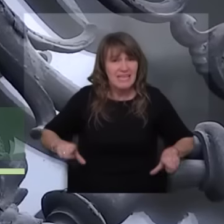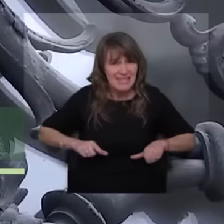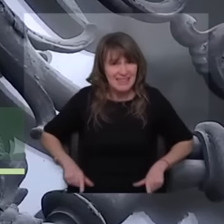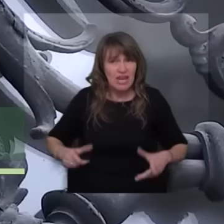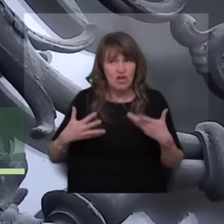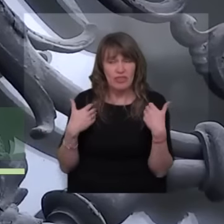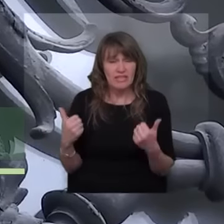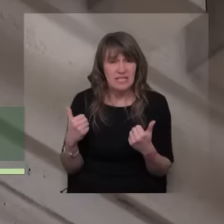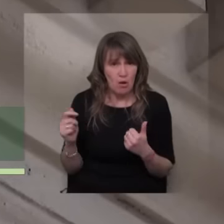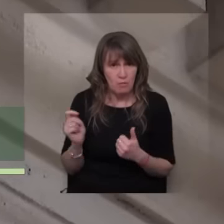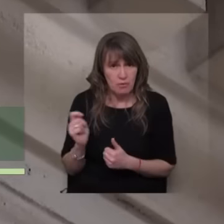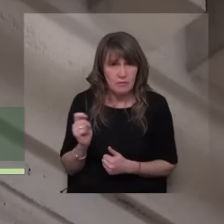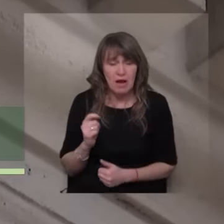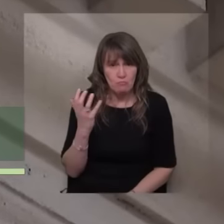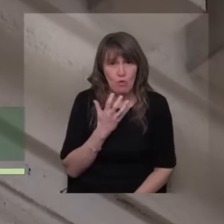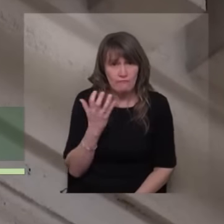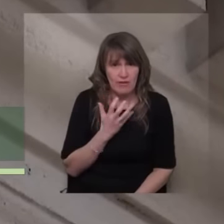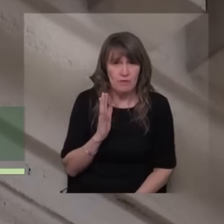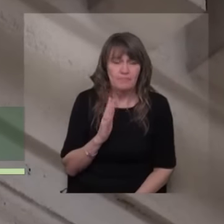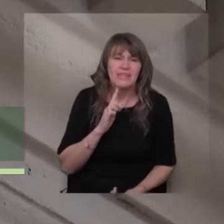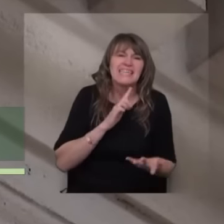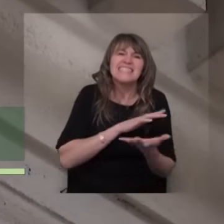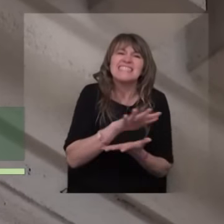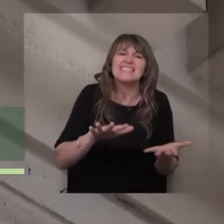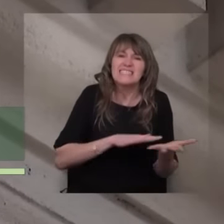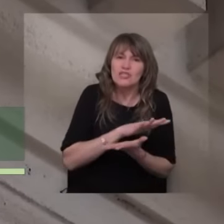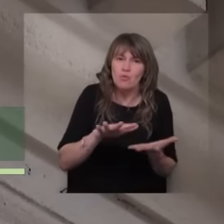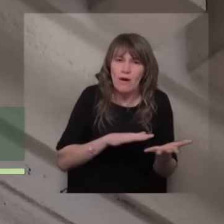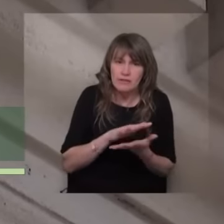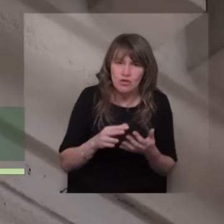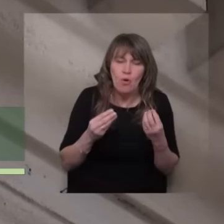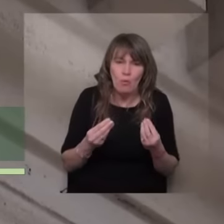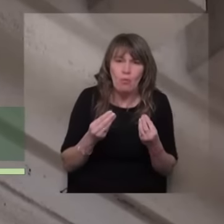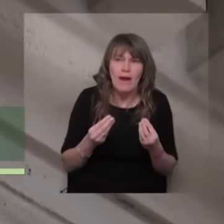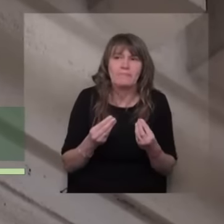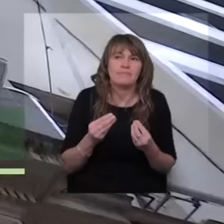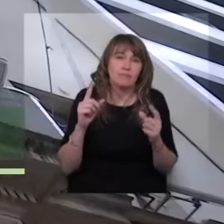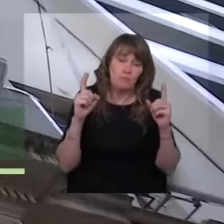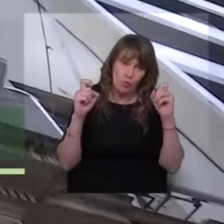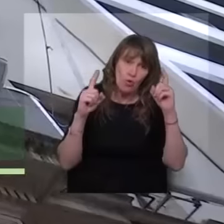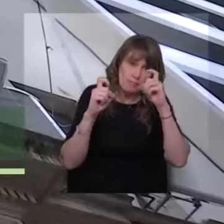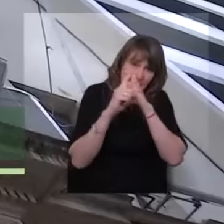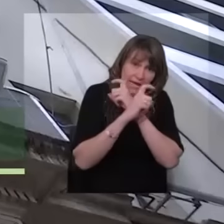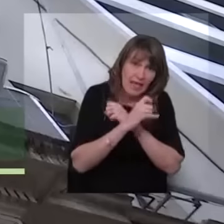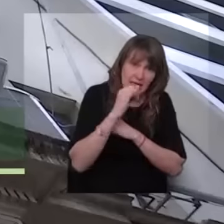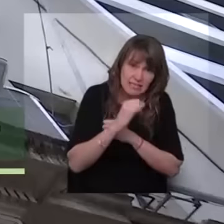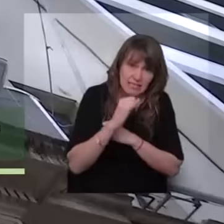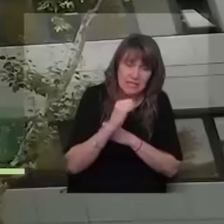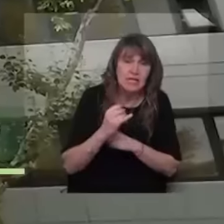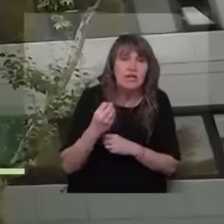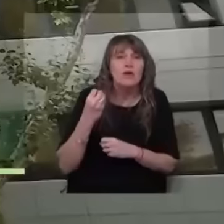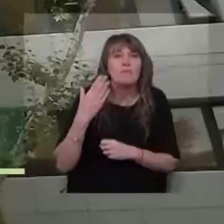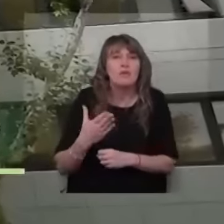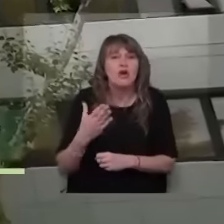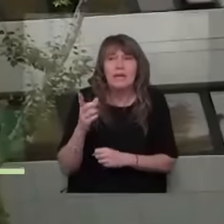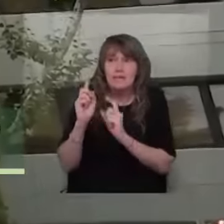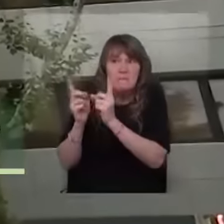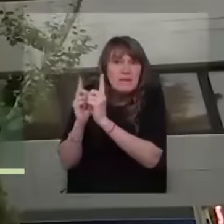situación es una situación en la cual viene de una situación complicadísima provocada por algunos de los